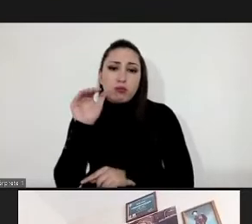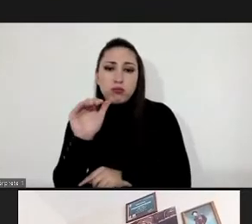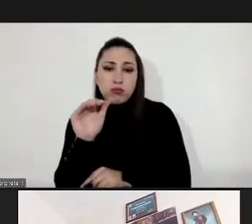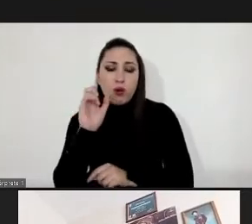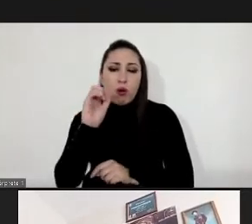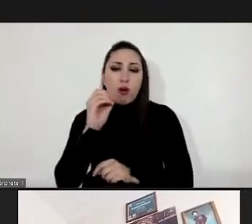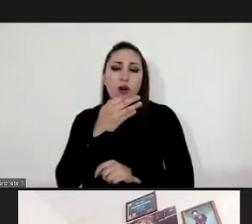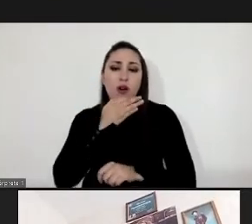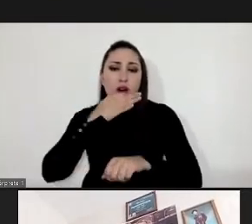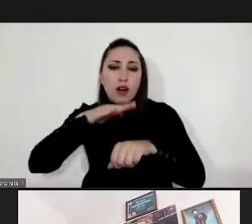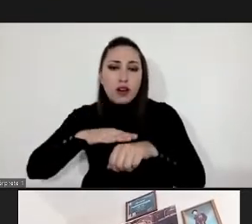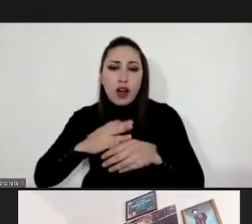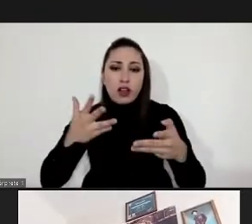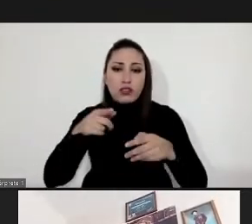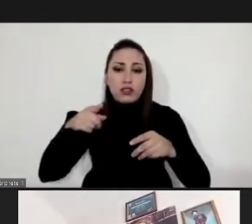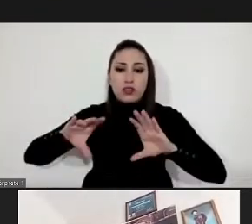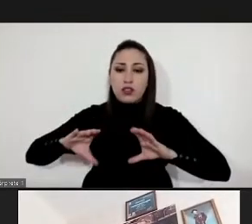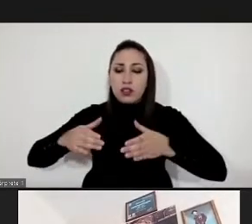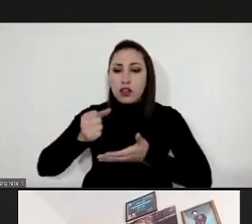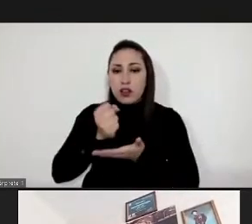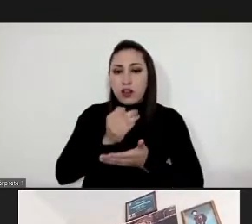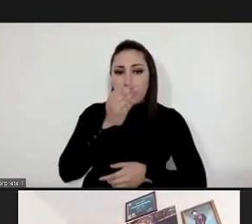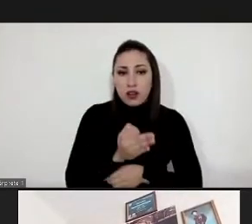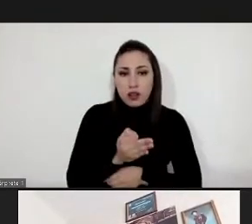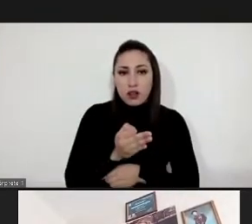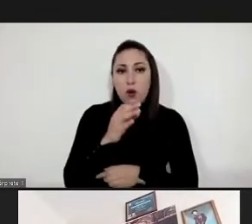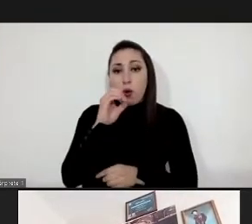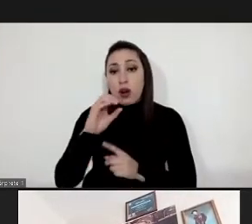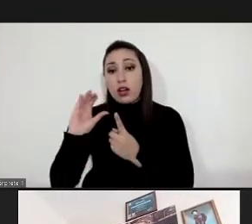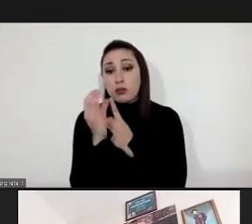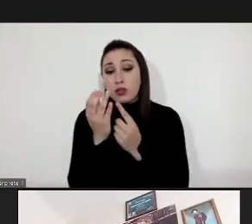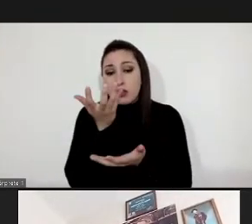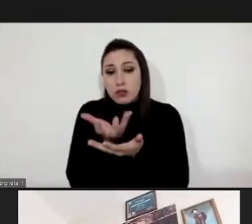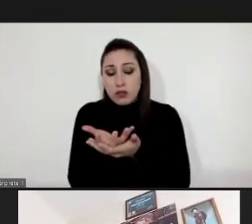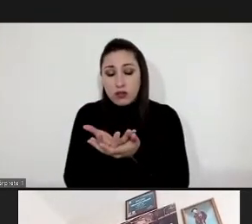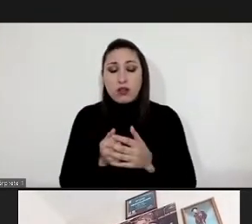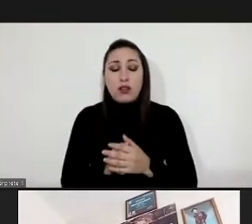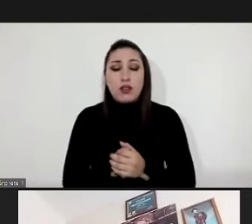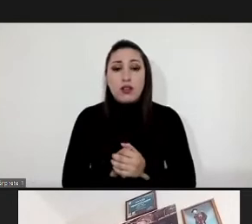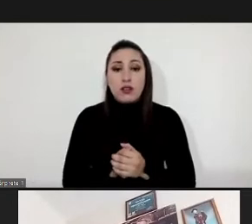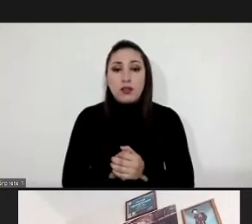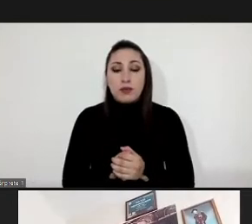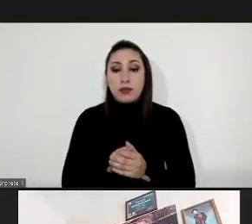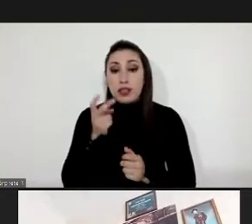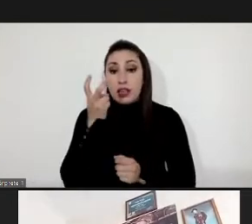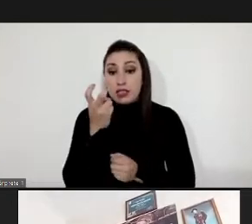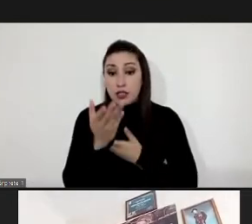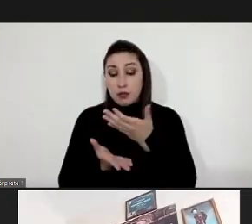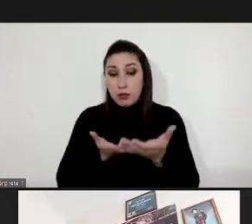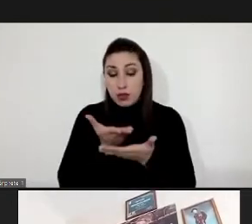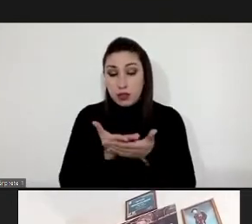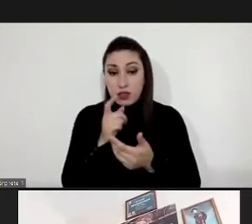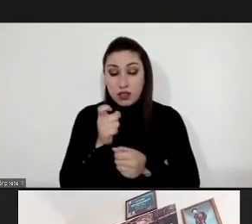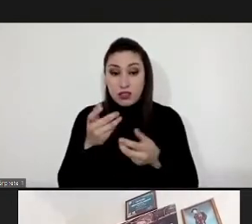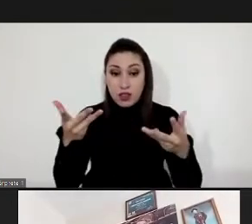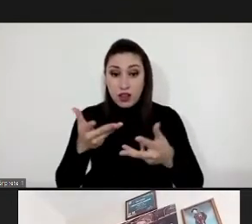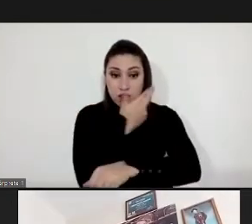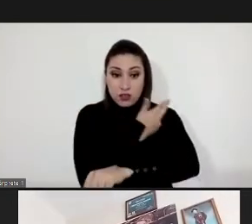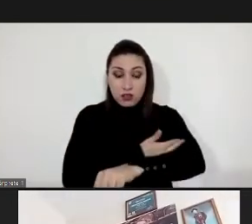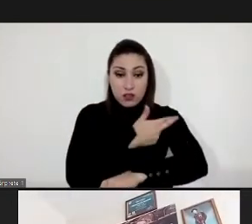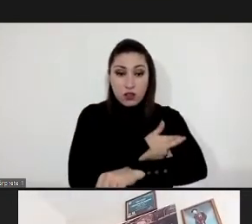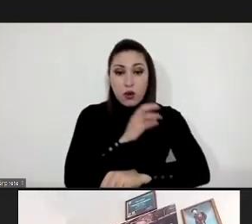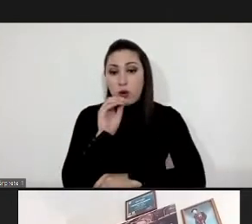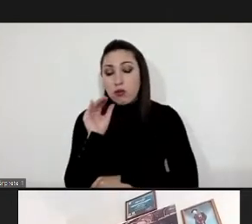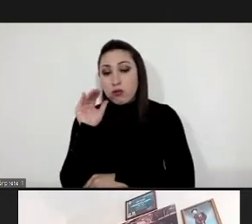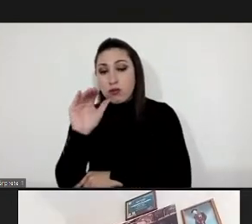declaración aprobada por el Pleno o por la Comisión Permanente. Dicho exhorto, solicitud, recomendación o